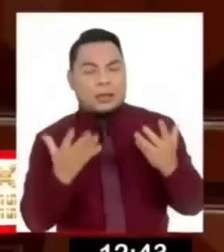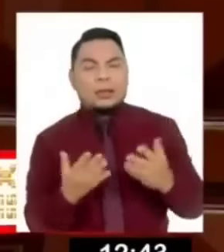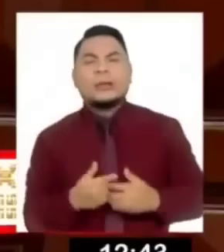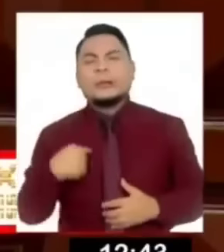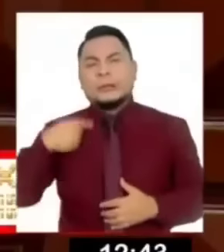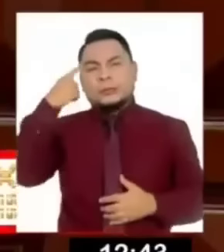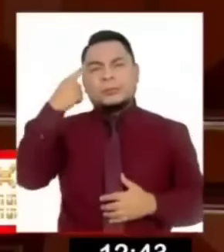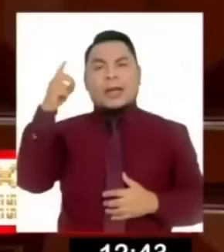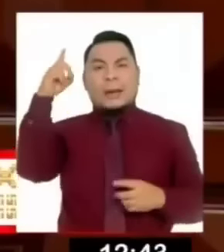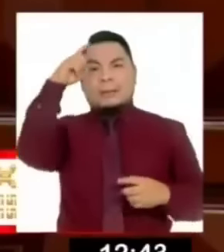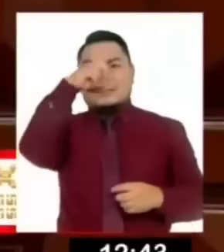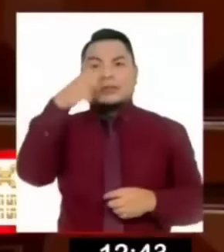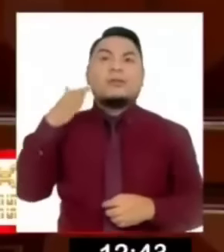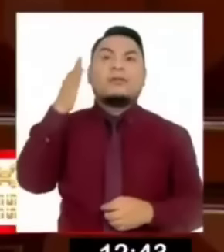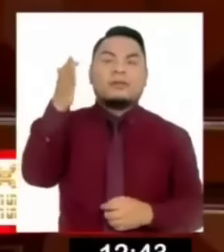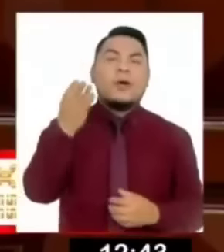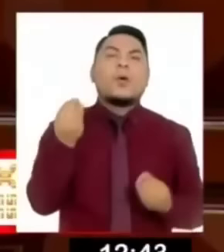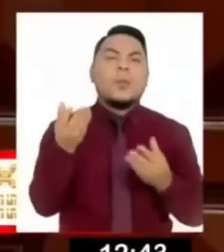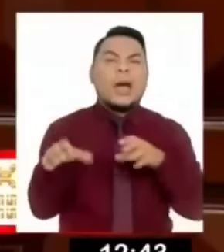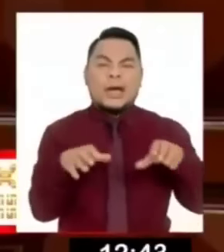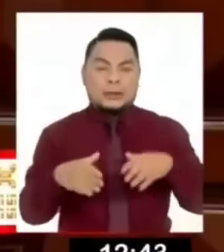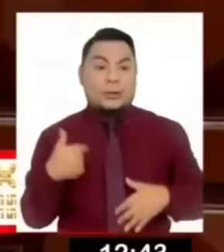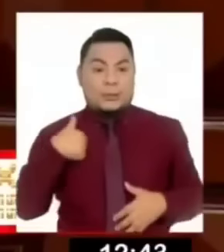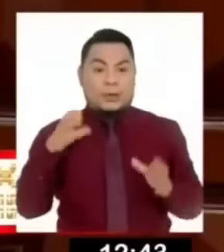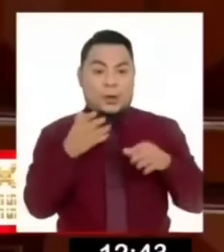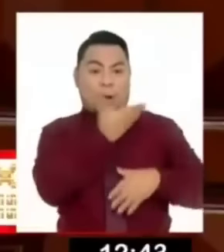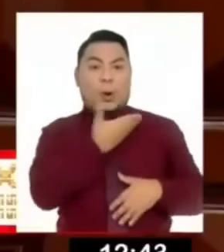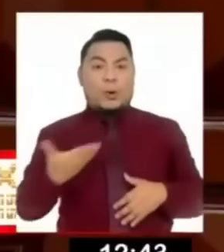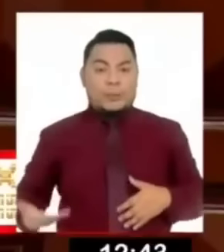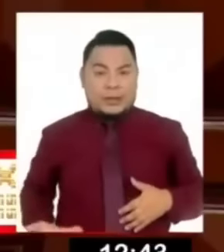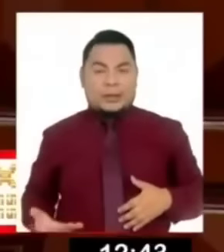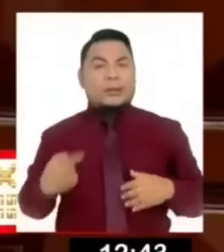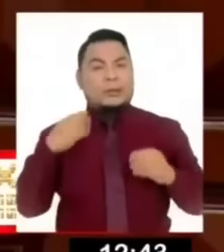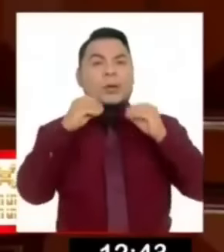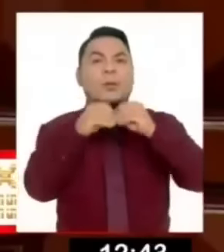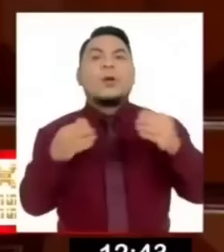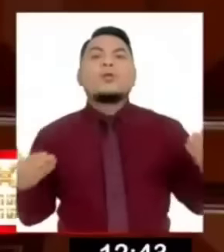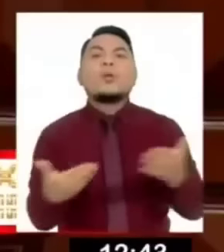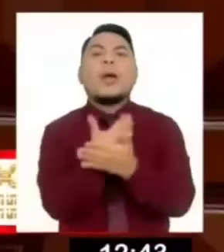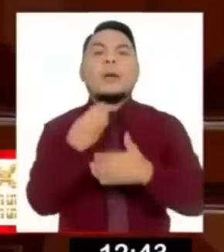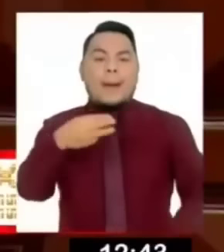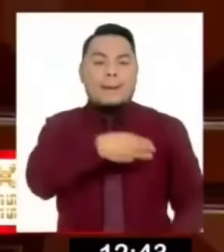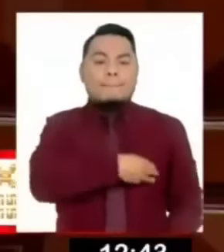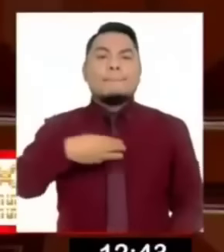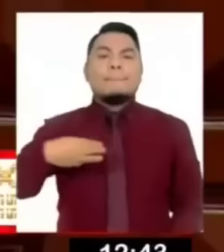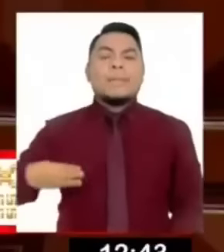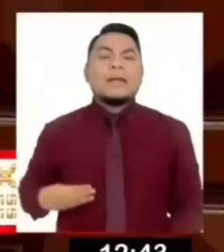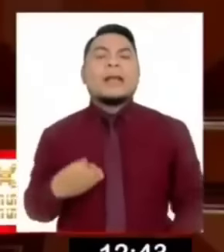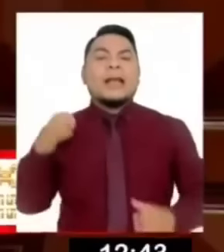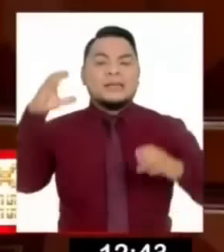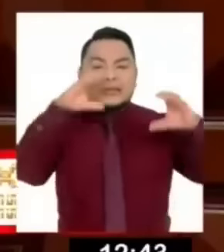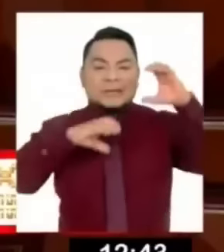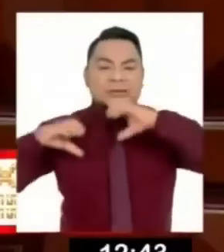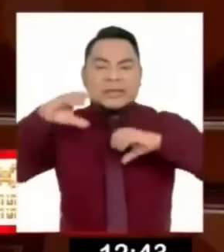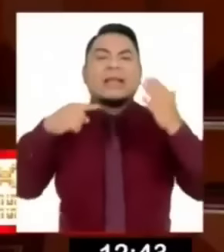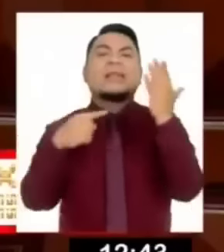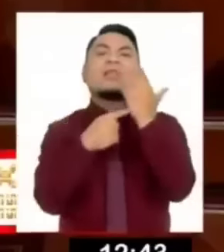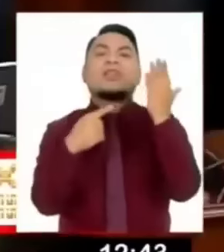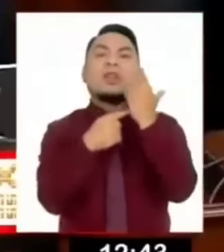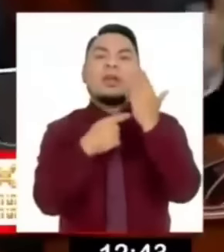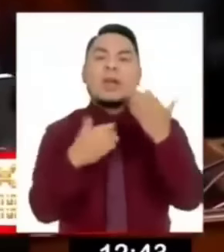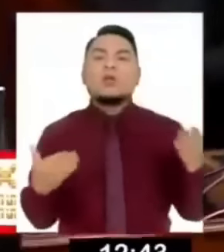hacer frente a estos desafíos, mi gobierno promoverá la creación del Ministerio de Ciencia, Tecnología e Innovación